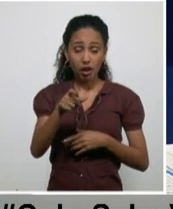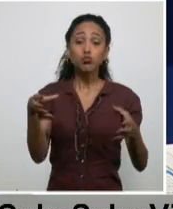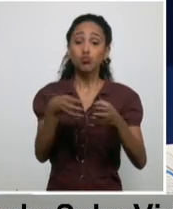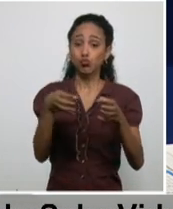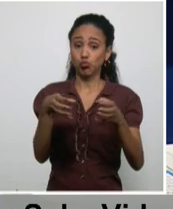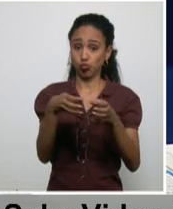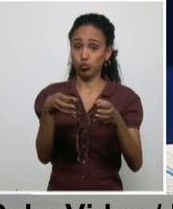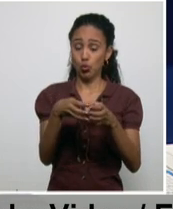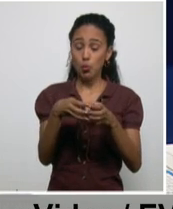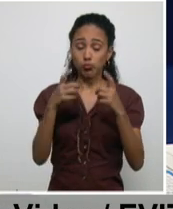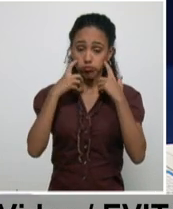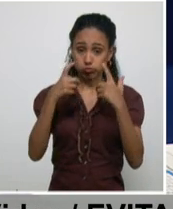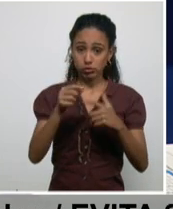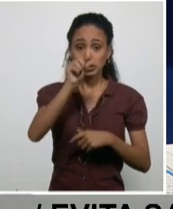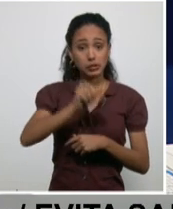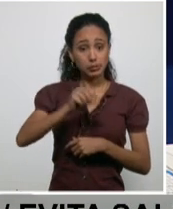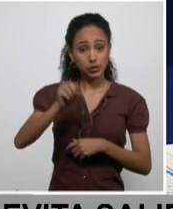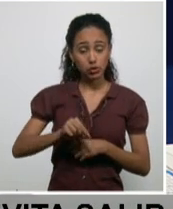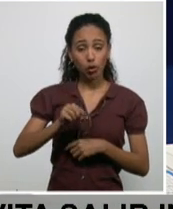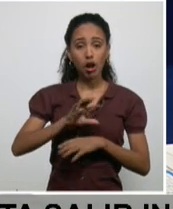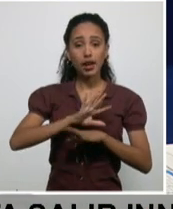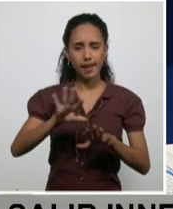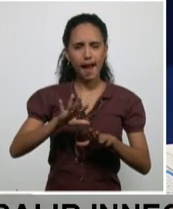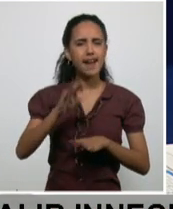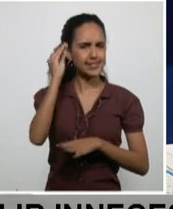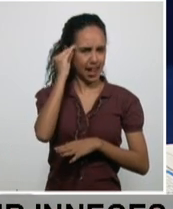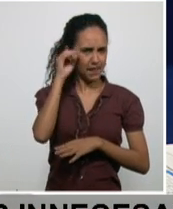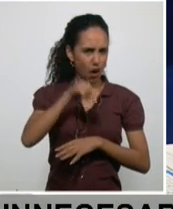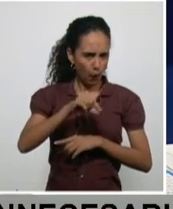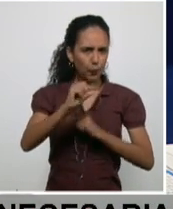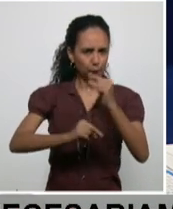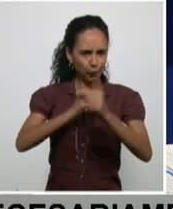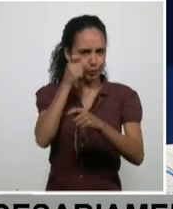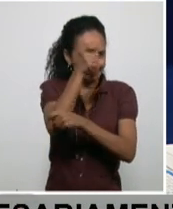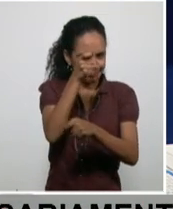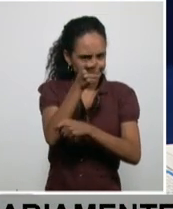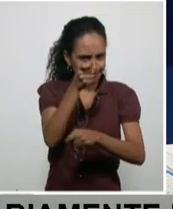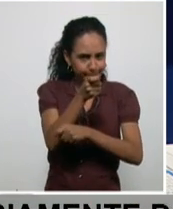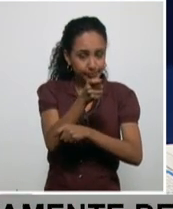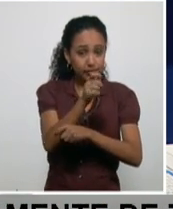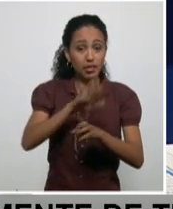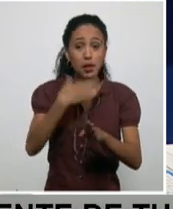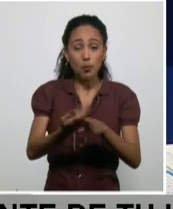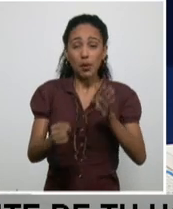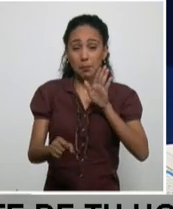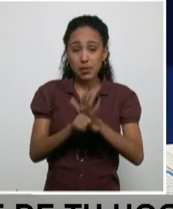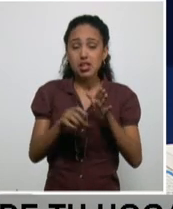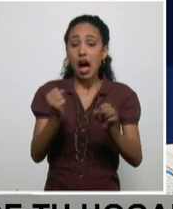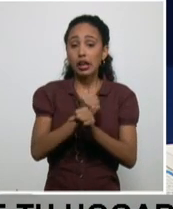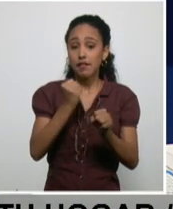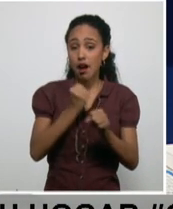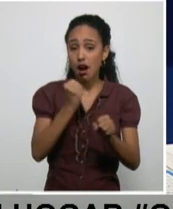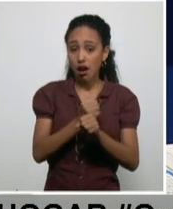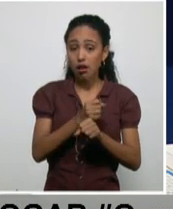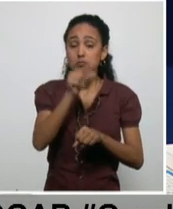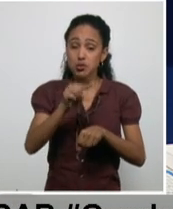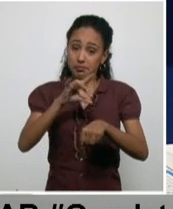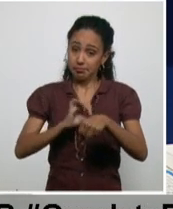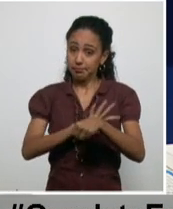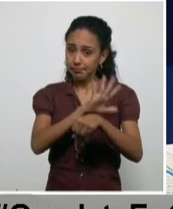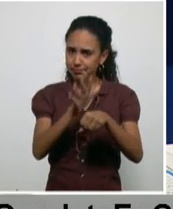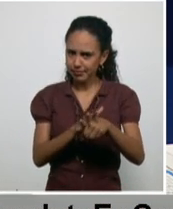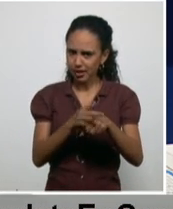pues ya han ido adquiriendo la cultura, porque además ya después que usted empieza a trabajar con esto, pues se da